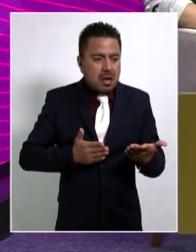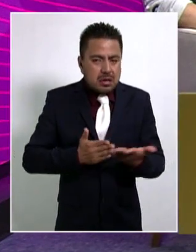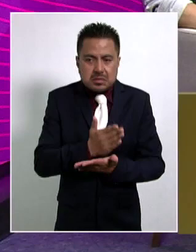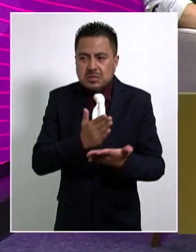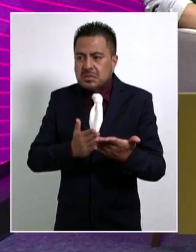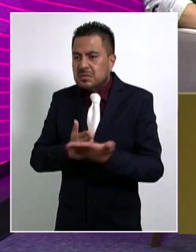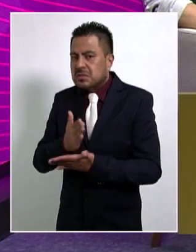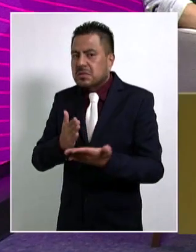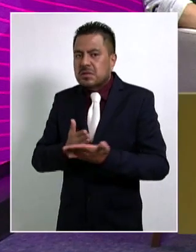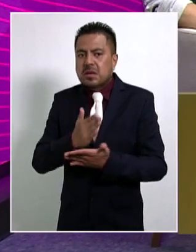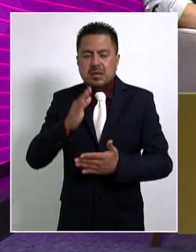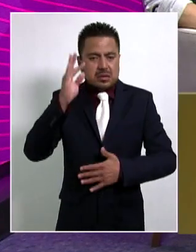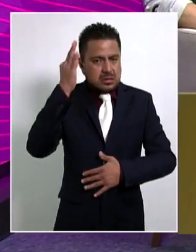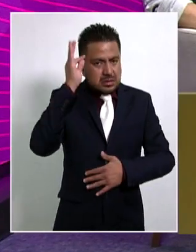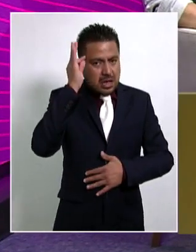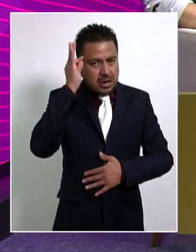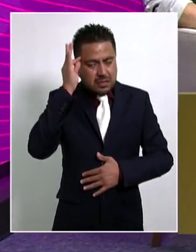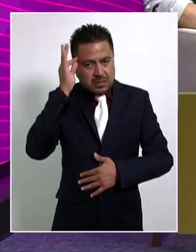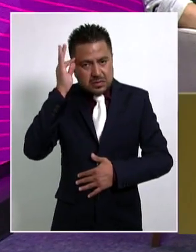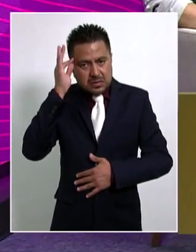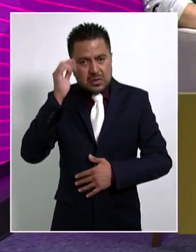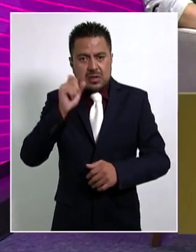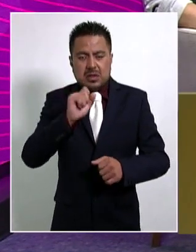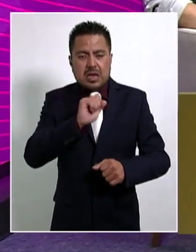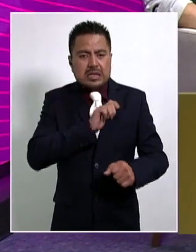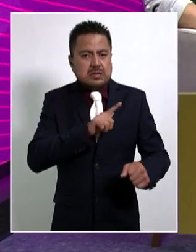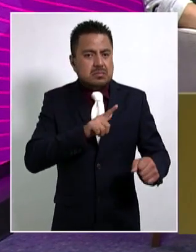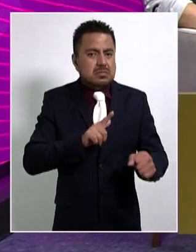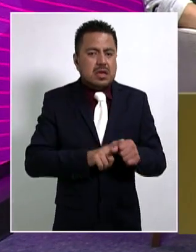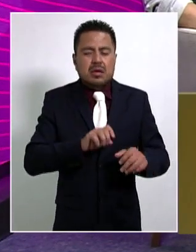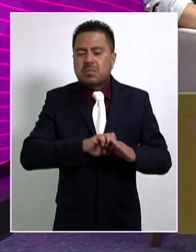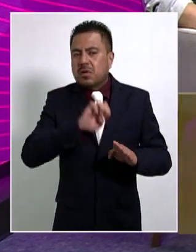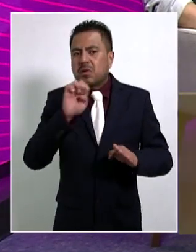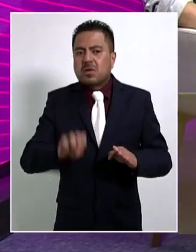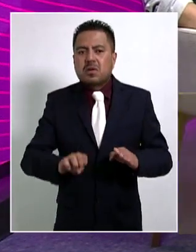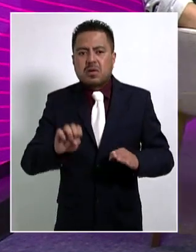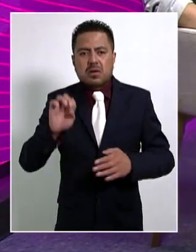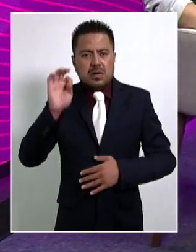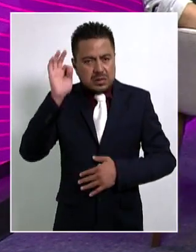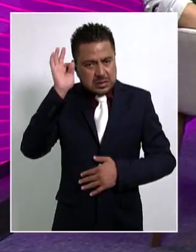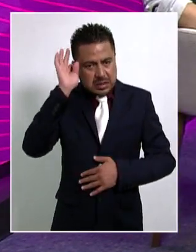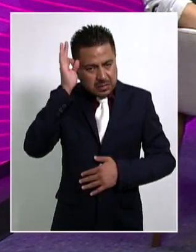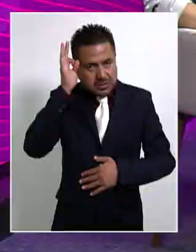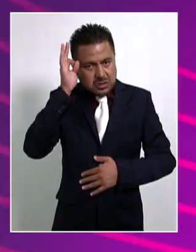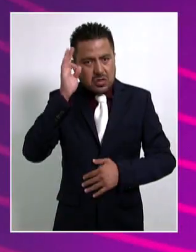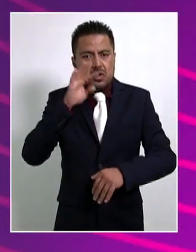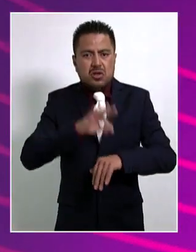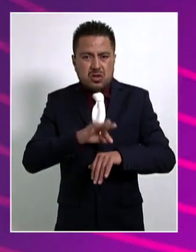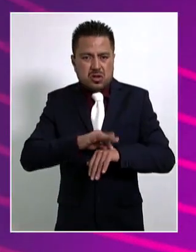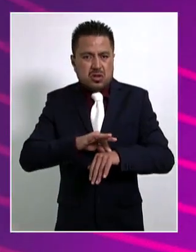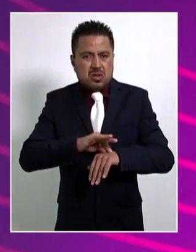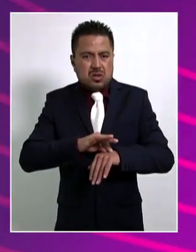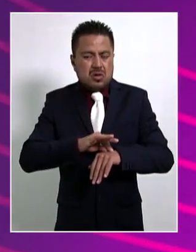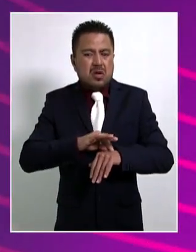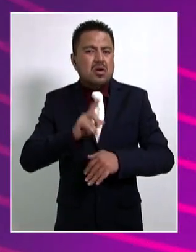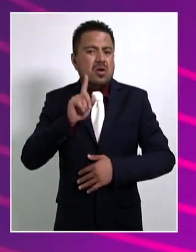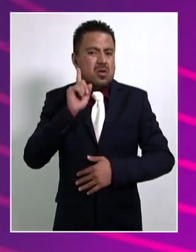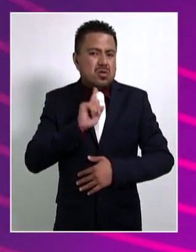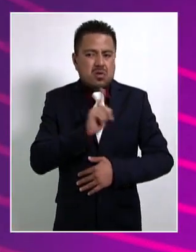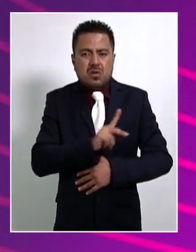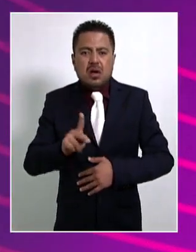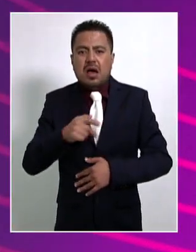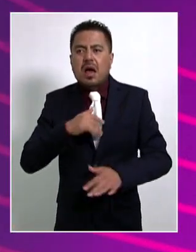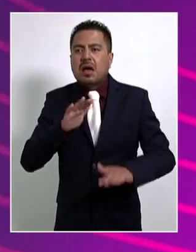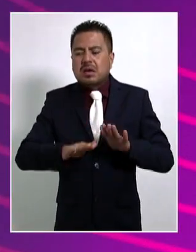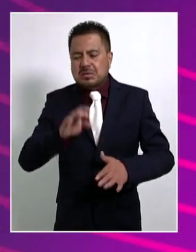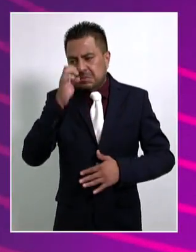a incluso servicios especializados, por ejemplo, servicios ginecológicos, ¿no? Yo lamentablemente sí he tenido